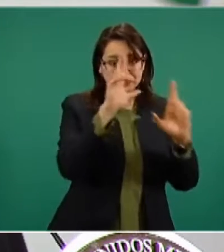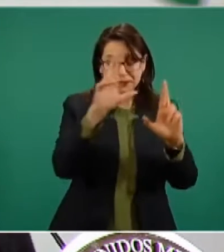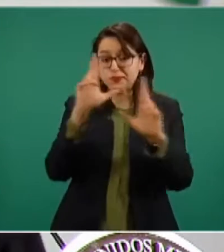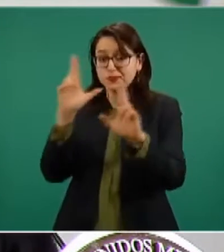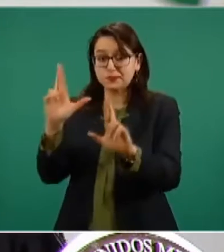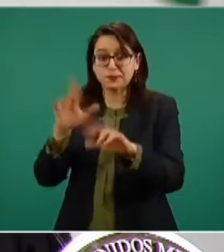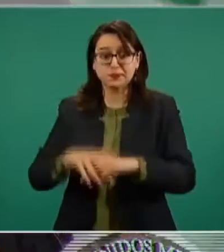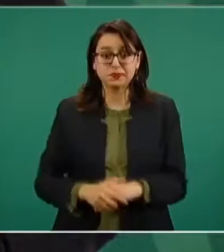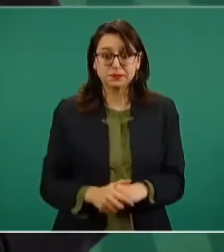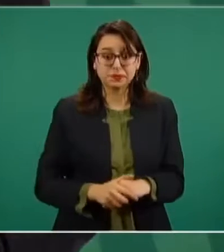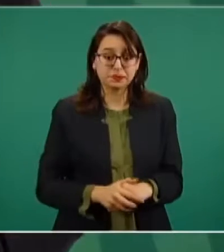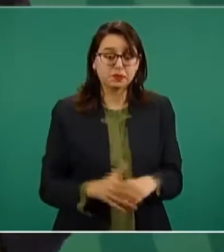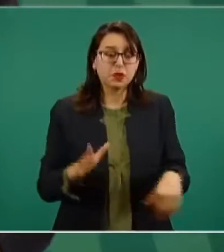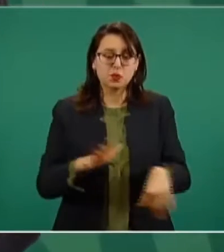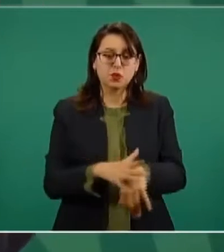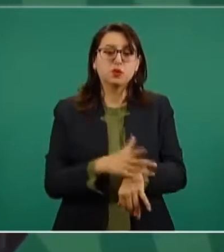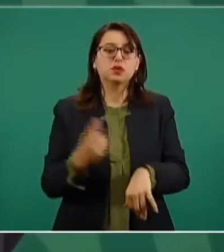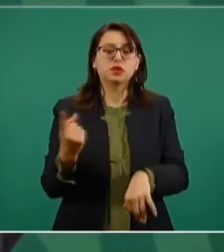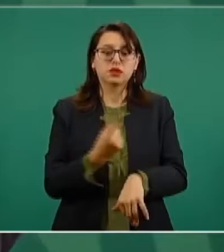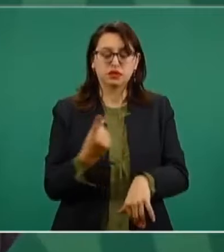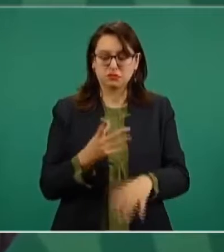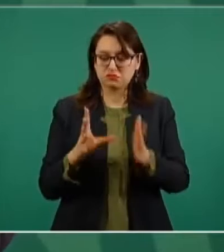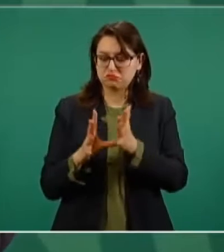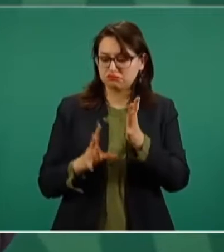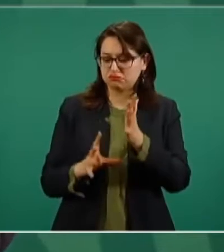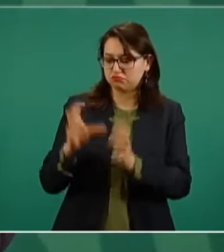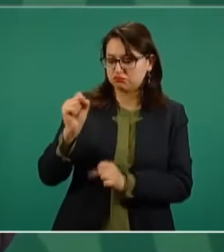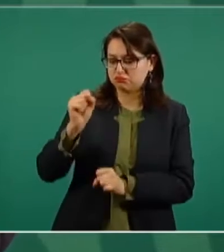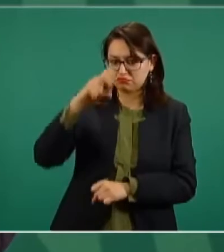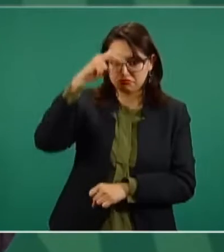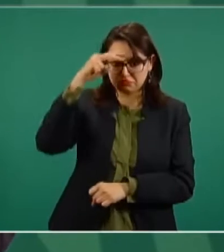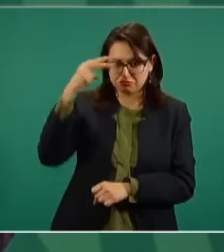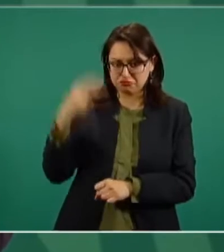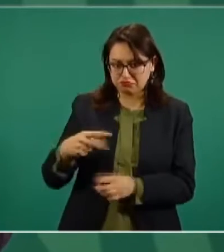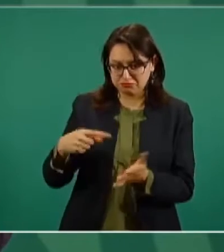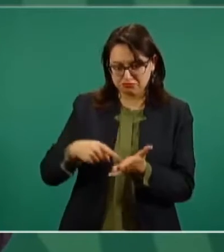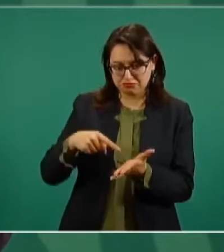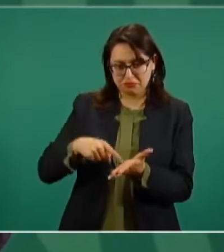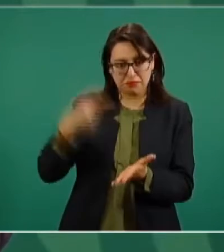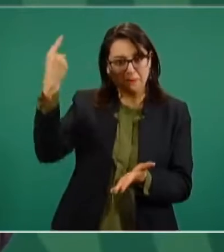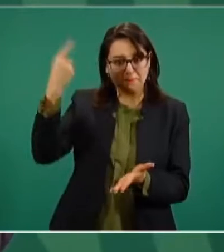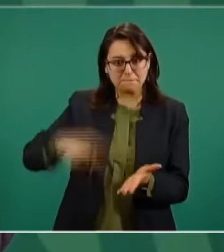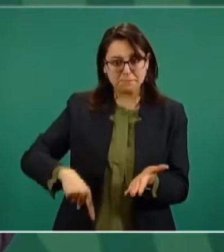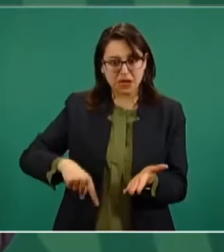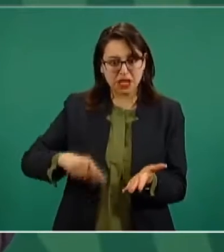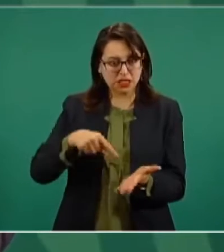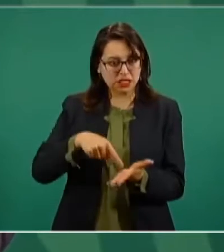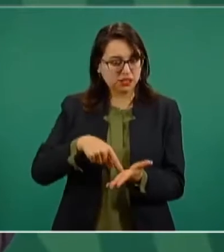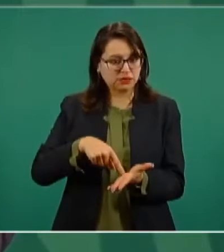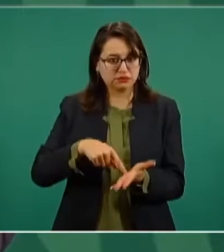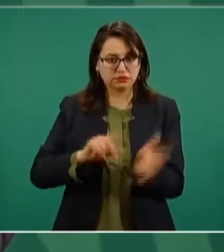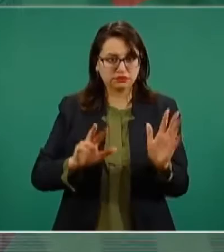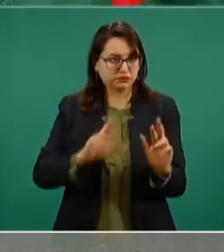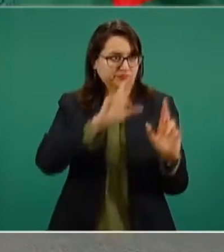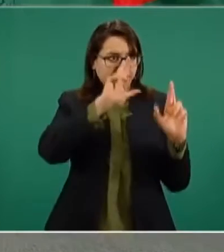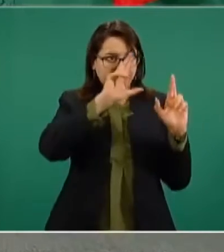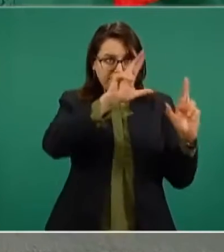así lo establece nuestra Constitución, son principios de política